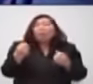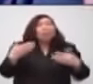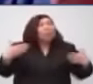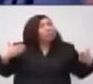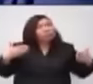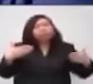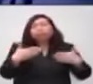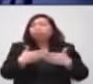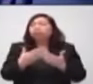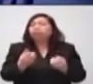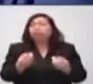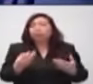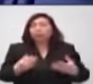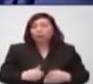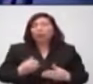de la noche.